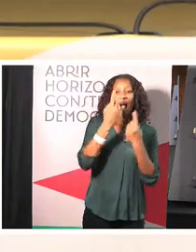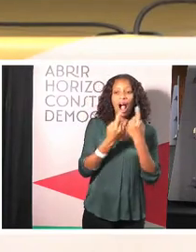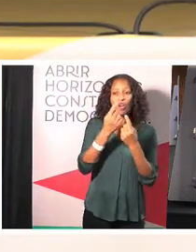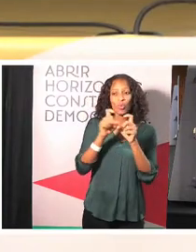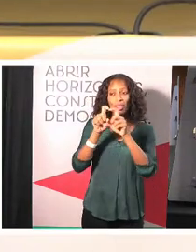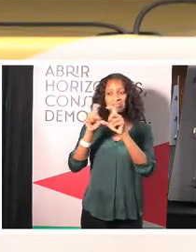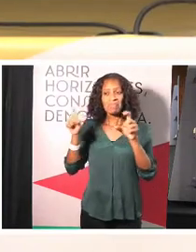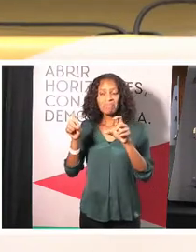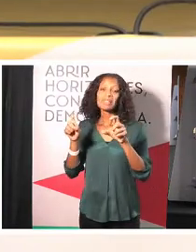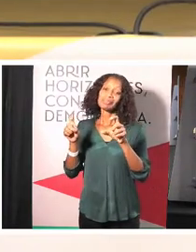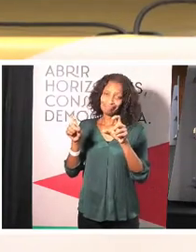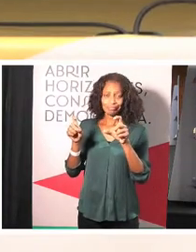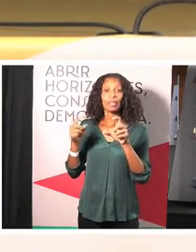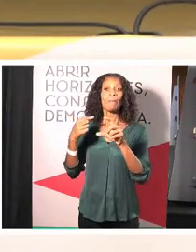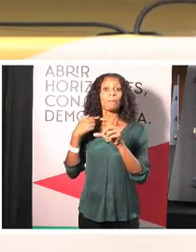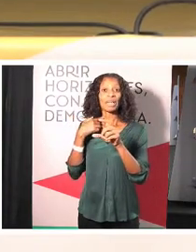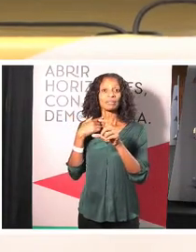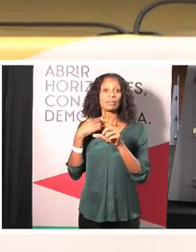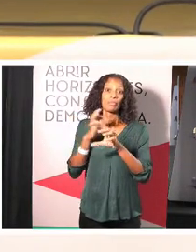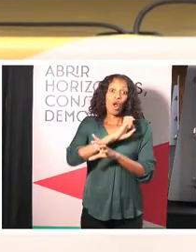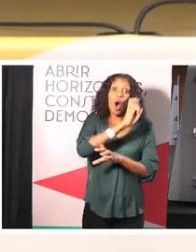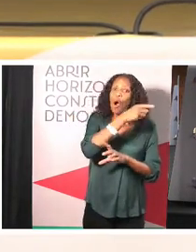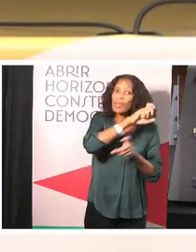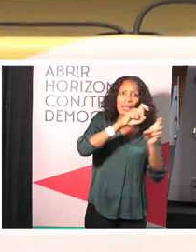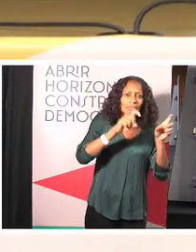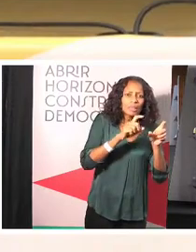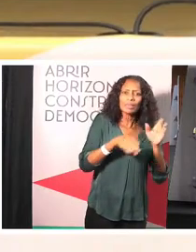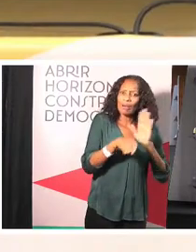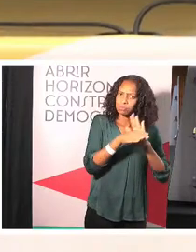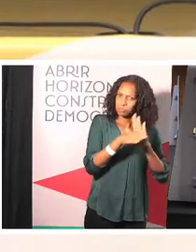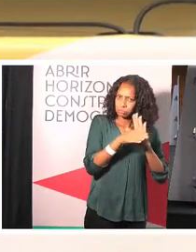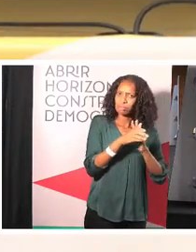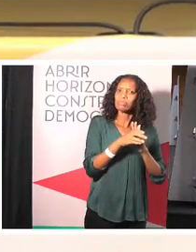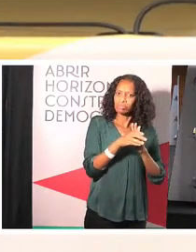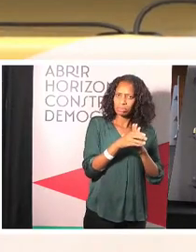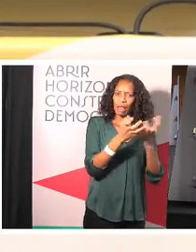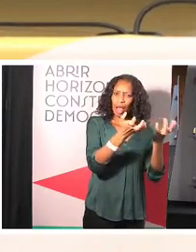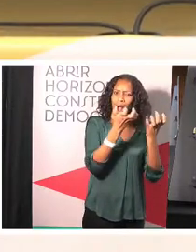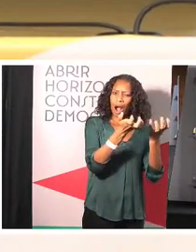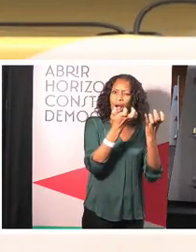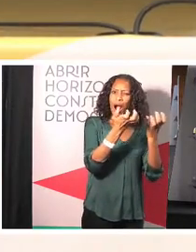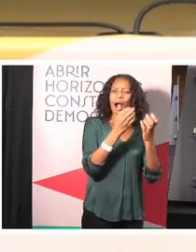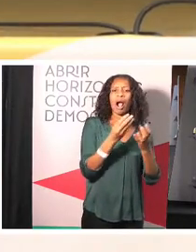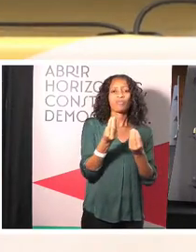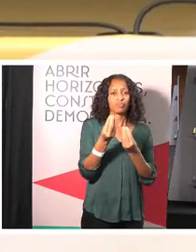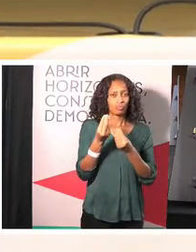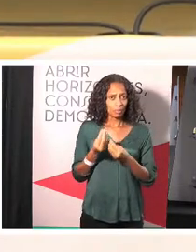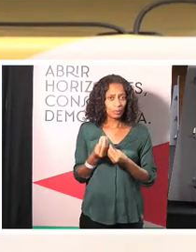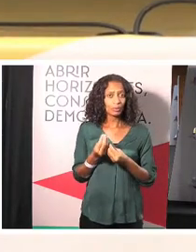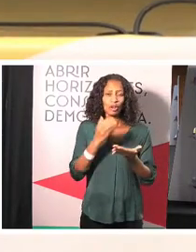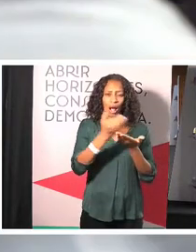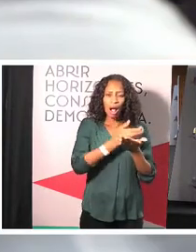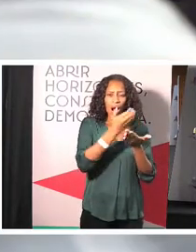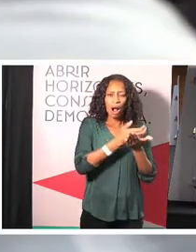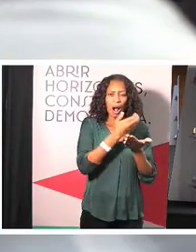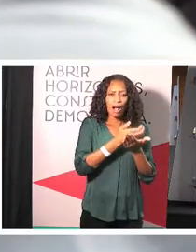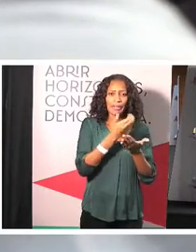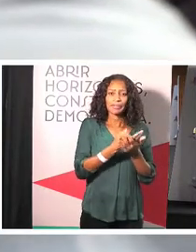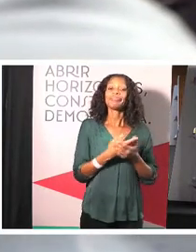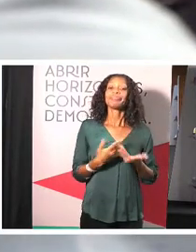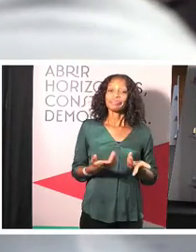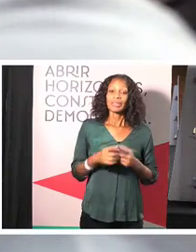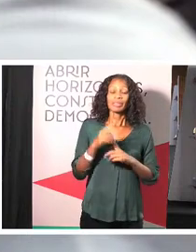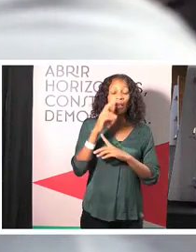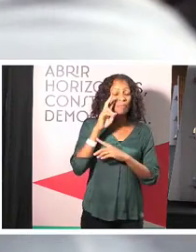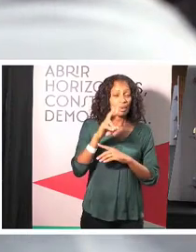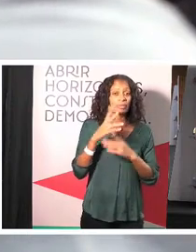en el actual sistema. No dejan de ganar. O sea, a pesar con la crisis del COVID, todos hemos visto cómo las grandes empresas incluso reducían